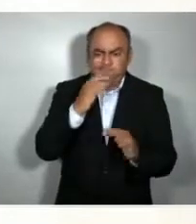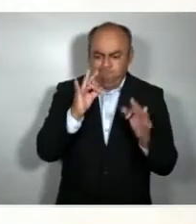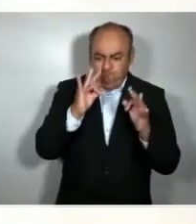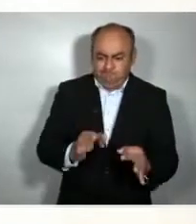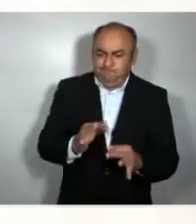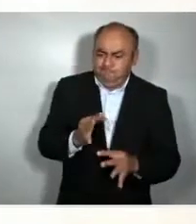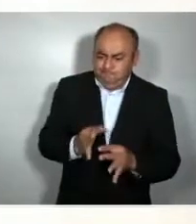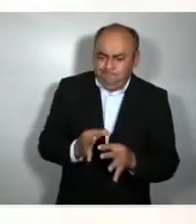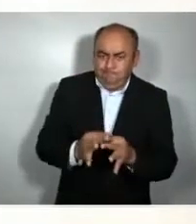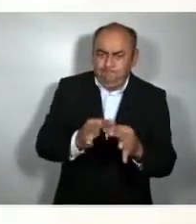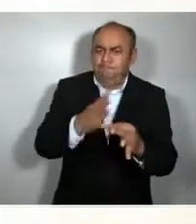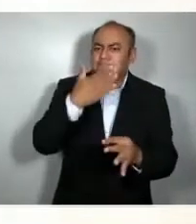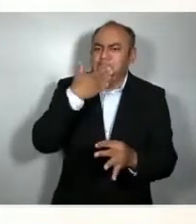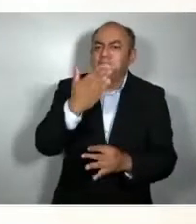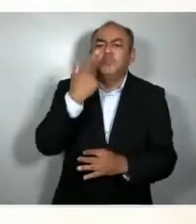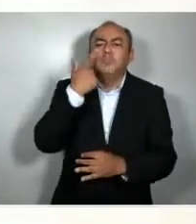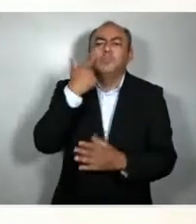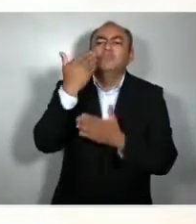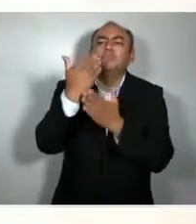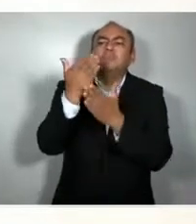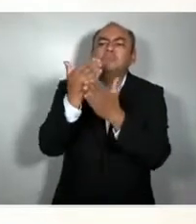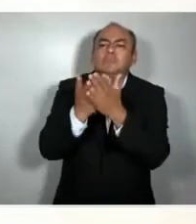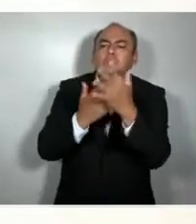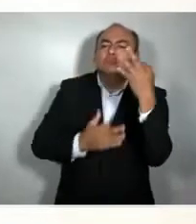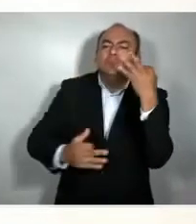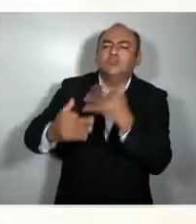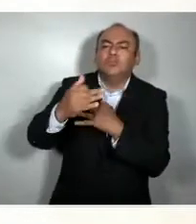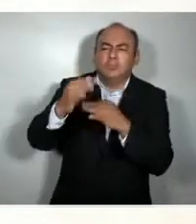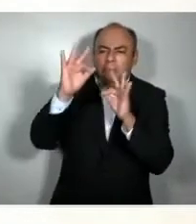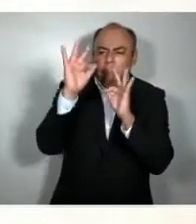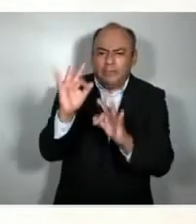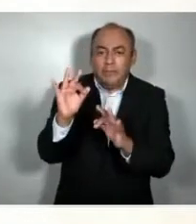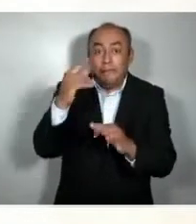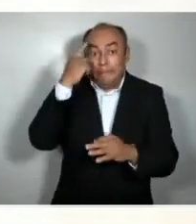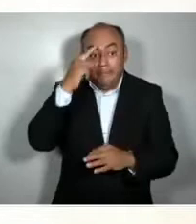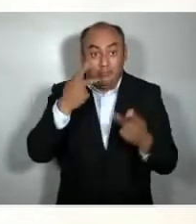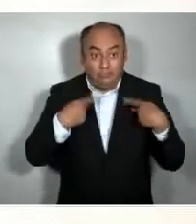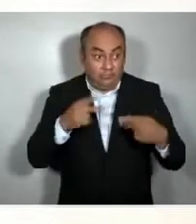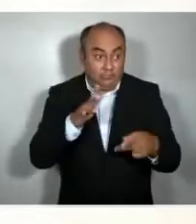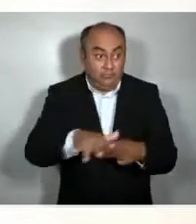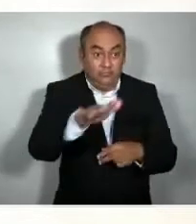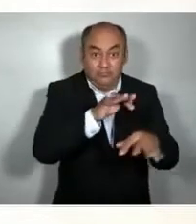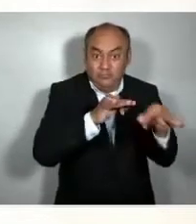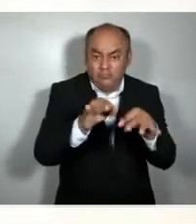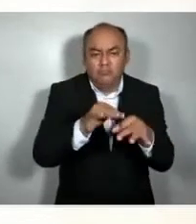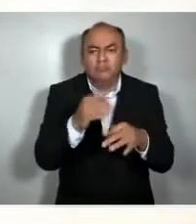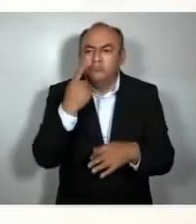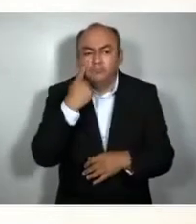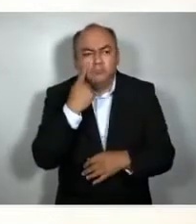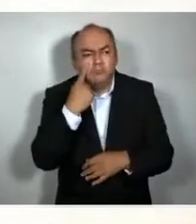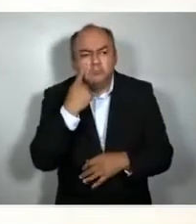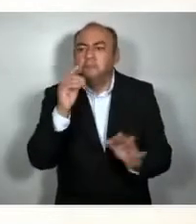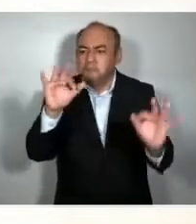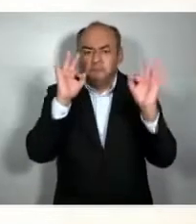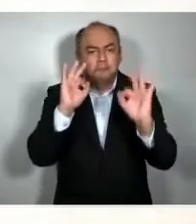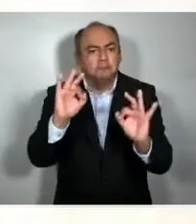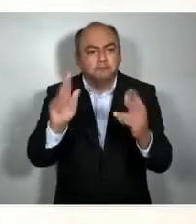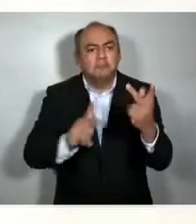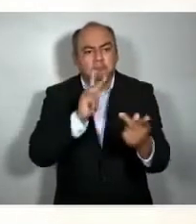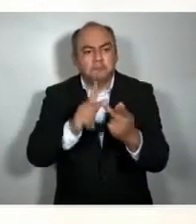aplicación y adecuación en favor del bienestar de nuestros representados. Como se ha